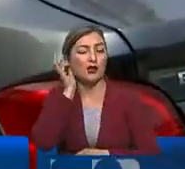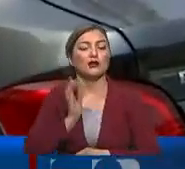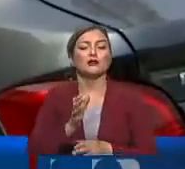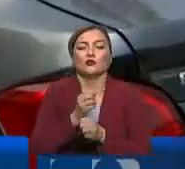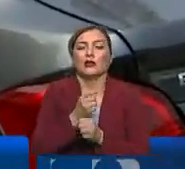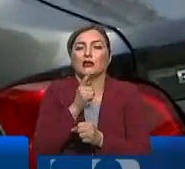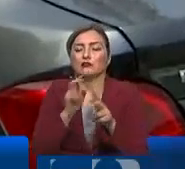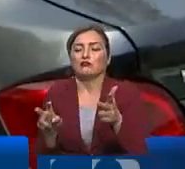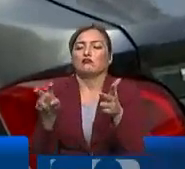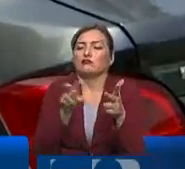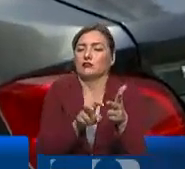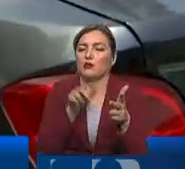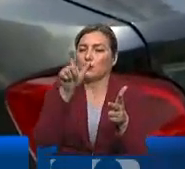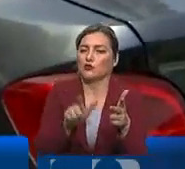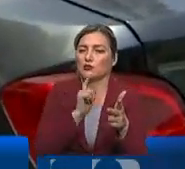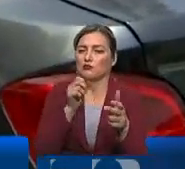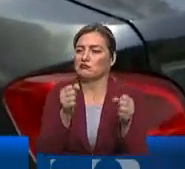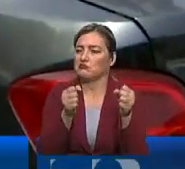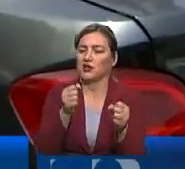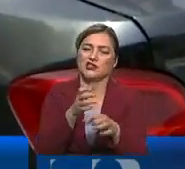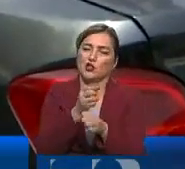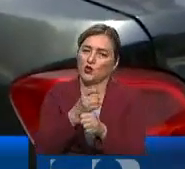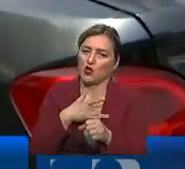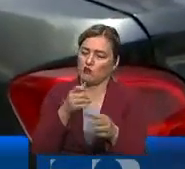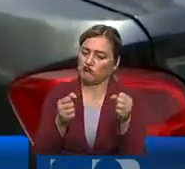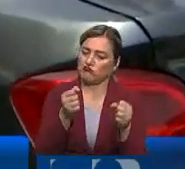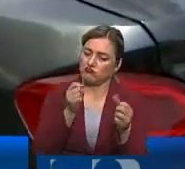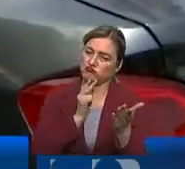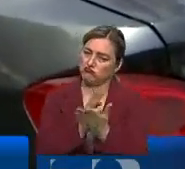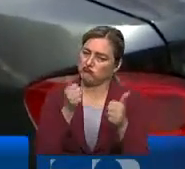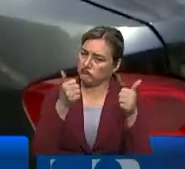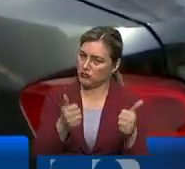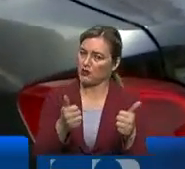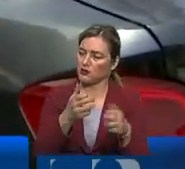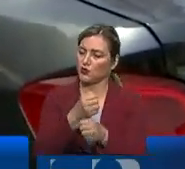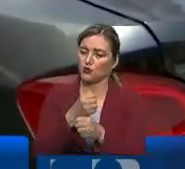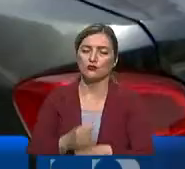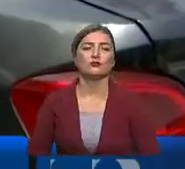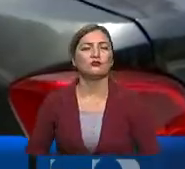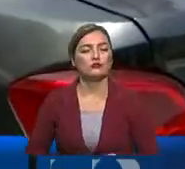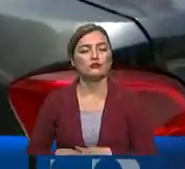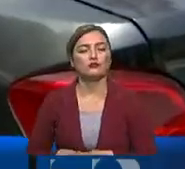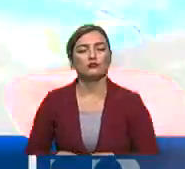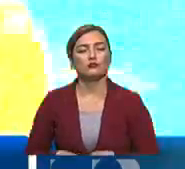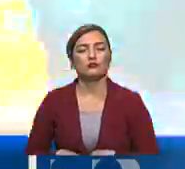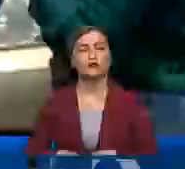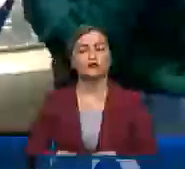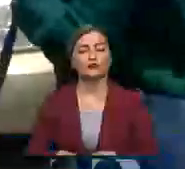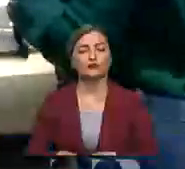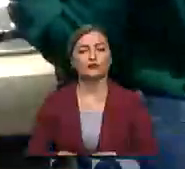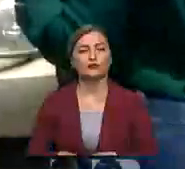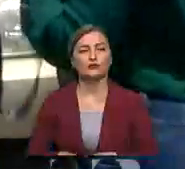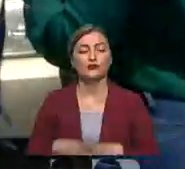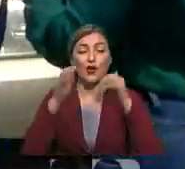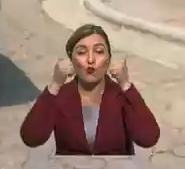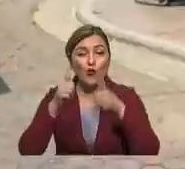estamos llevando y asimismo el cliente a quien transportamos tiene la seguridad de saber que nosotros ya somos de confianza. Aquí hay